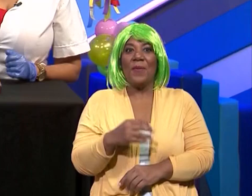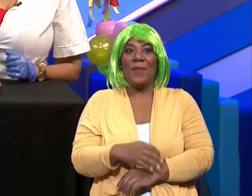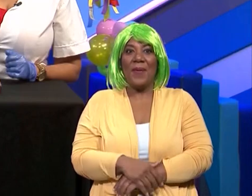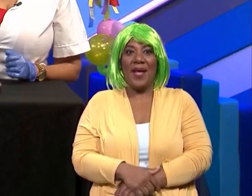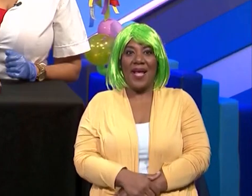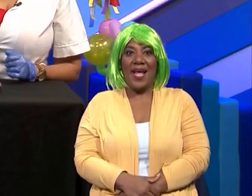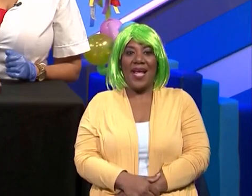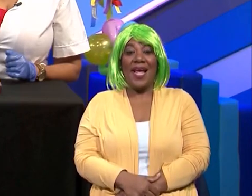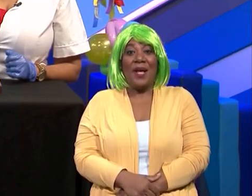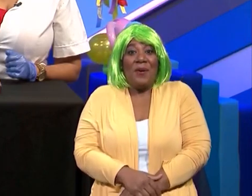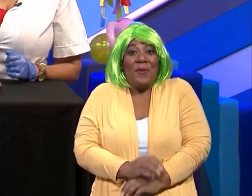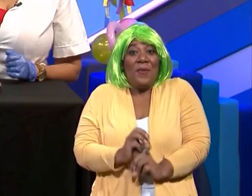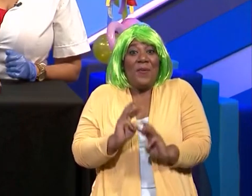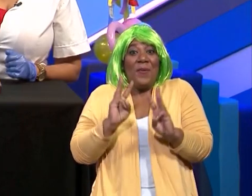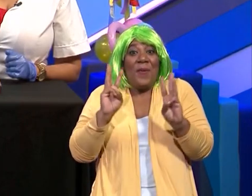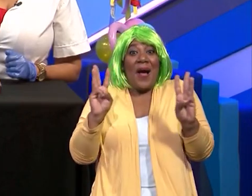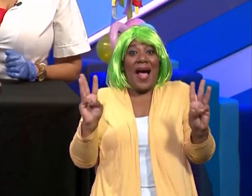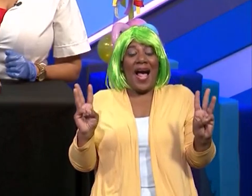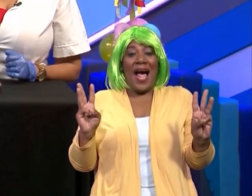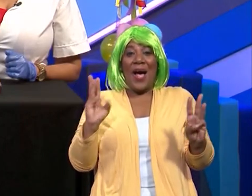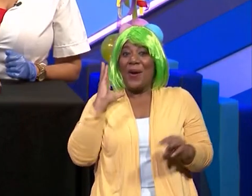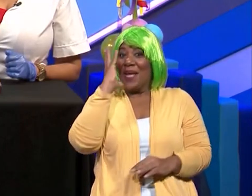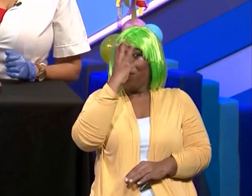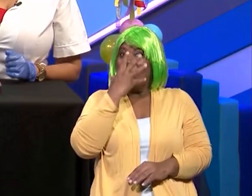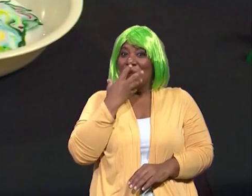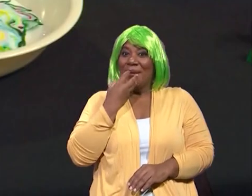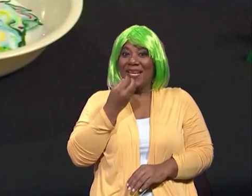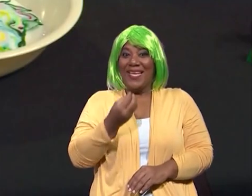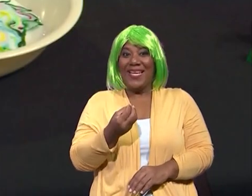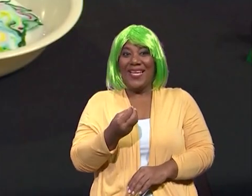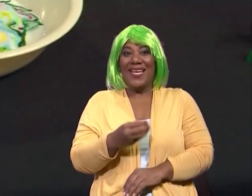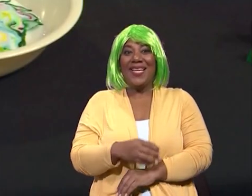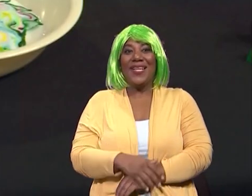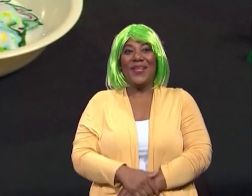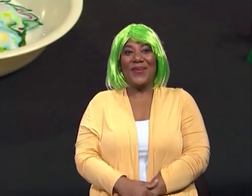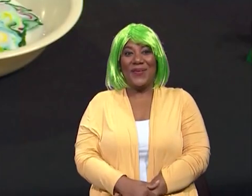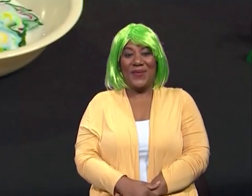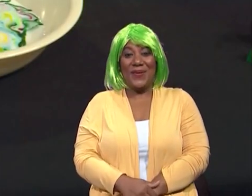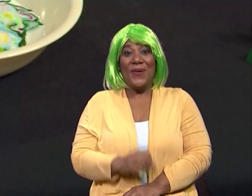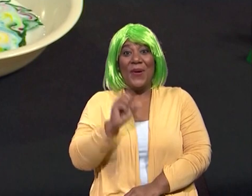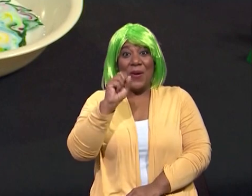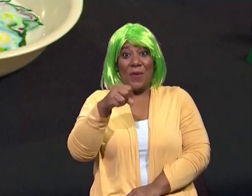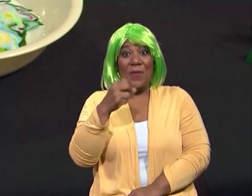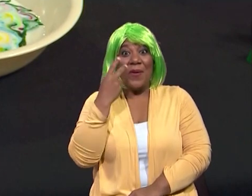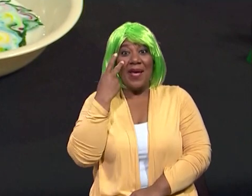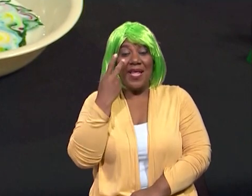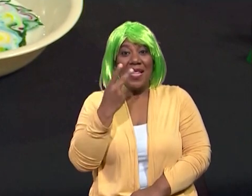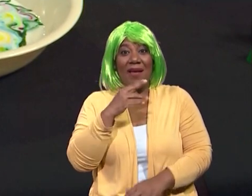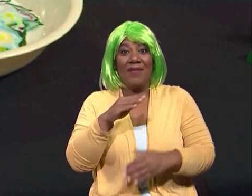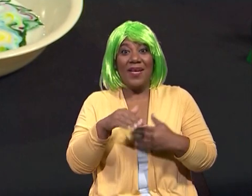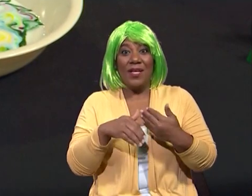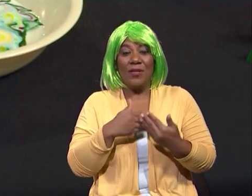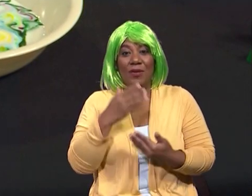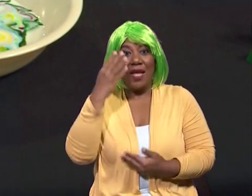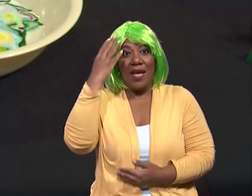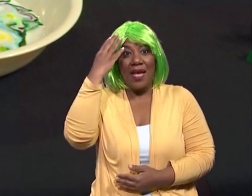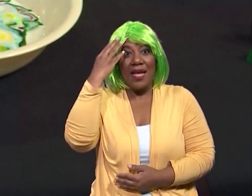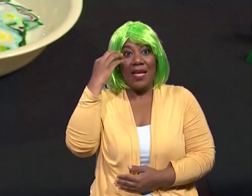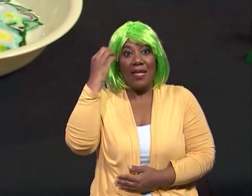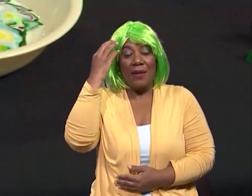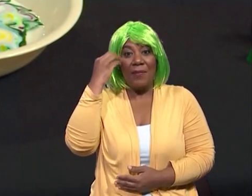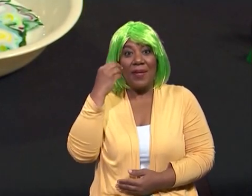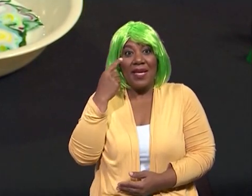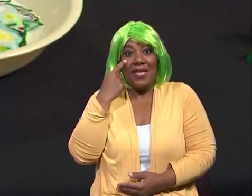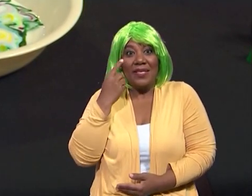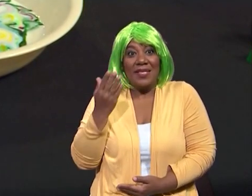maestra Noemí, que estamos estimulando al chico para que él vea todo este proceso de experimento y que es